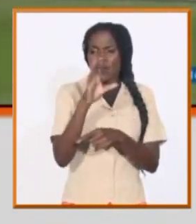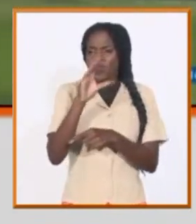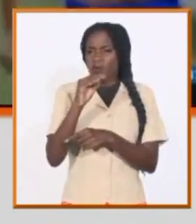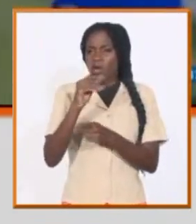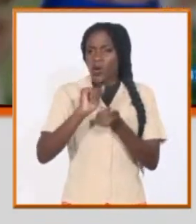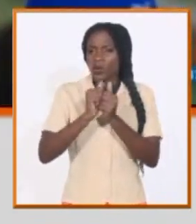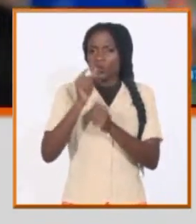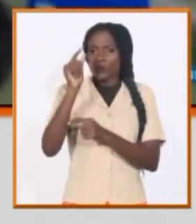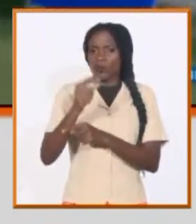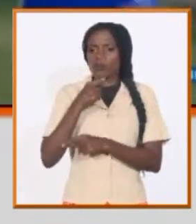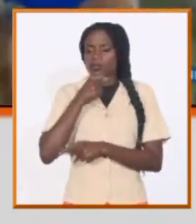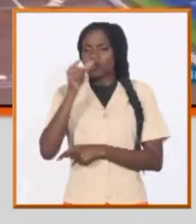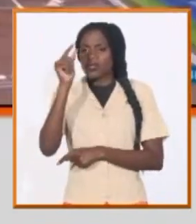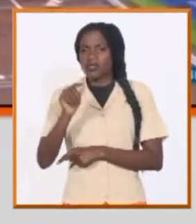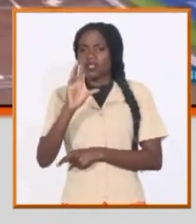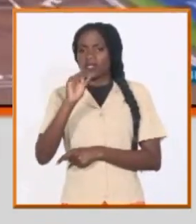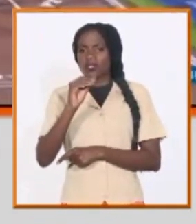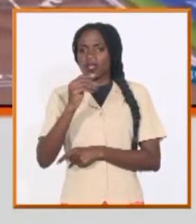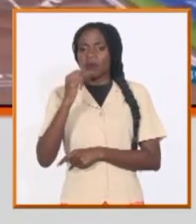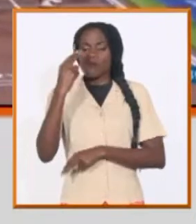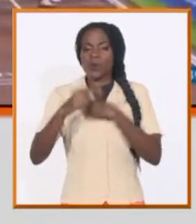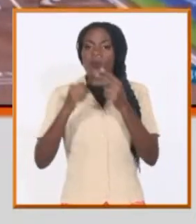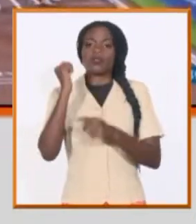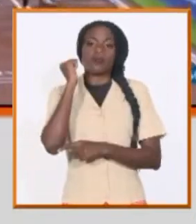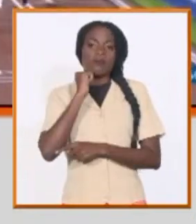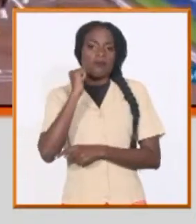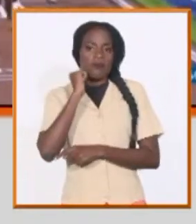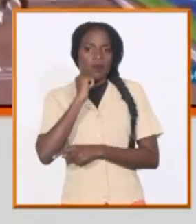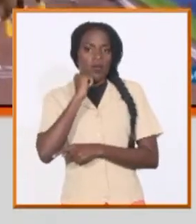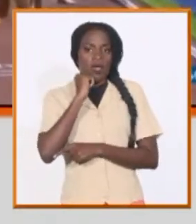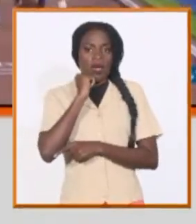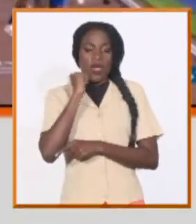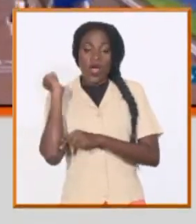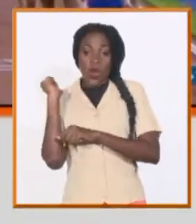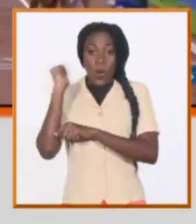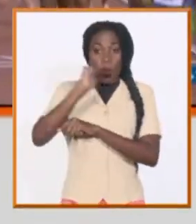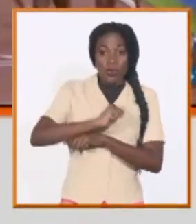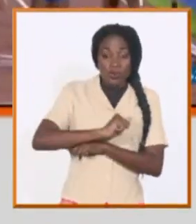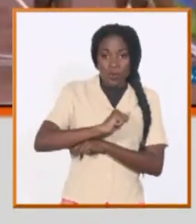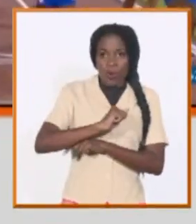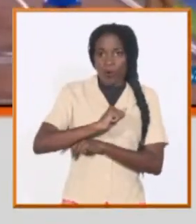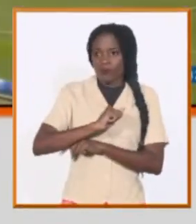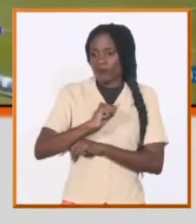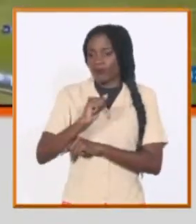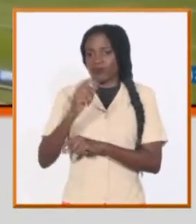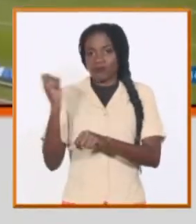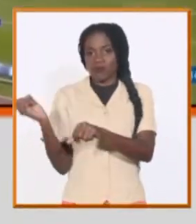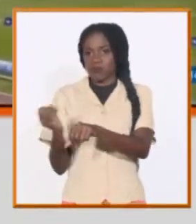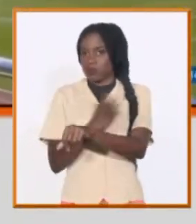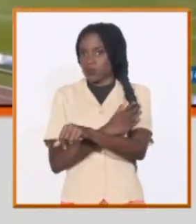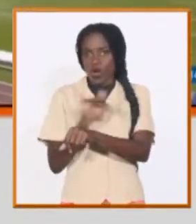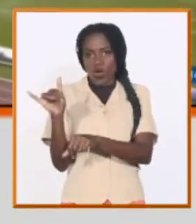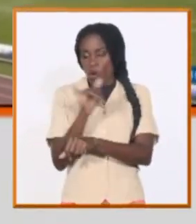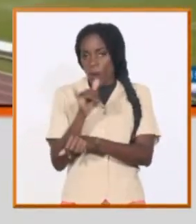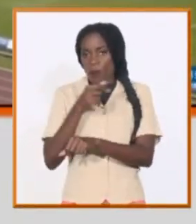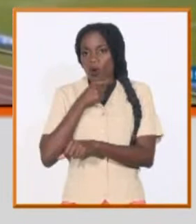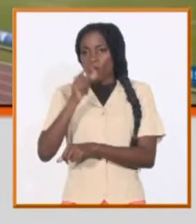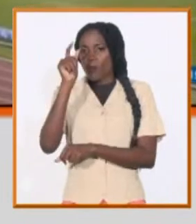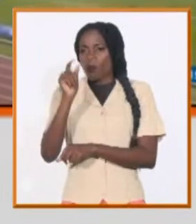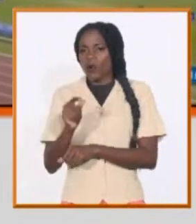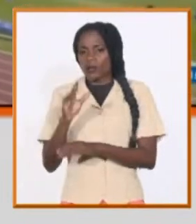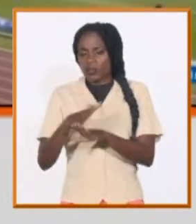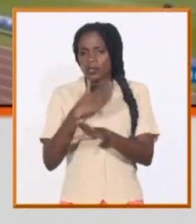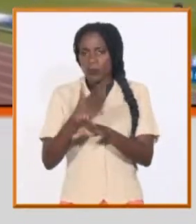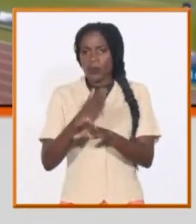atletas en las entrevistas decían, vamos por más. Lo del judo fue increíble. transmitidas por el propio Rafael Manso, que luego dirá,